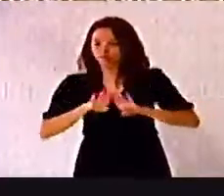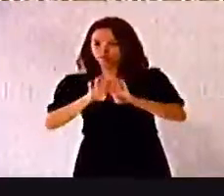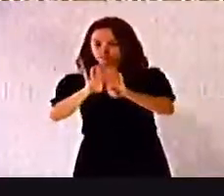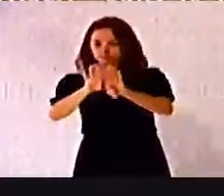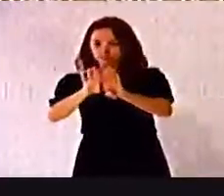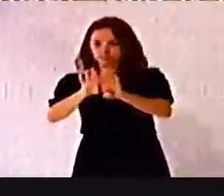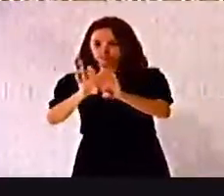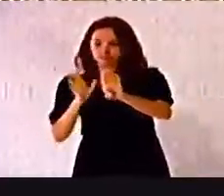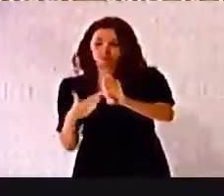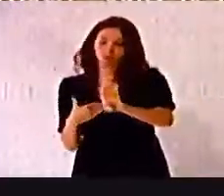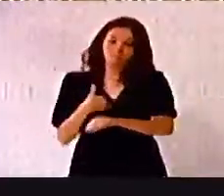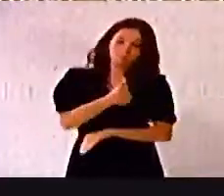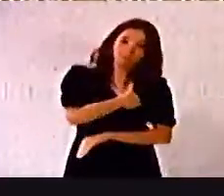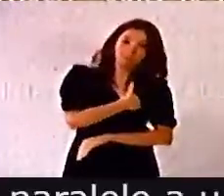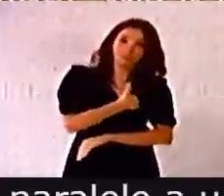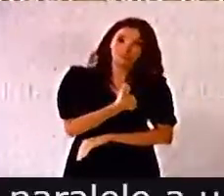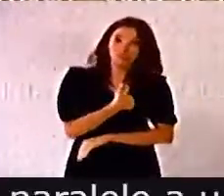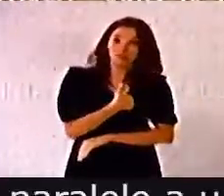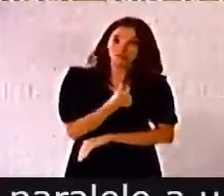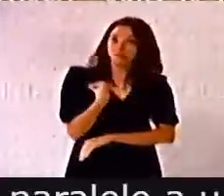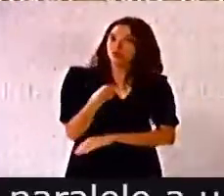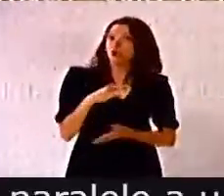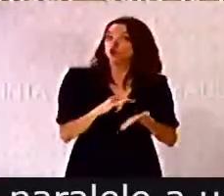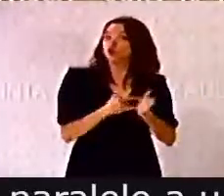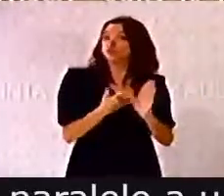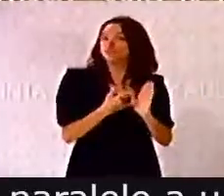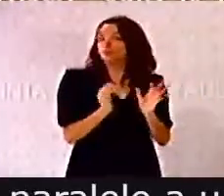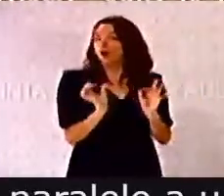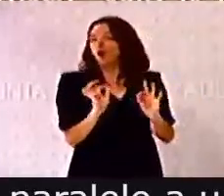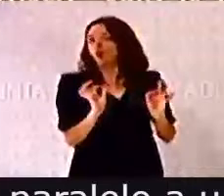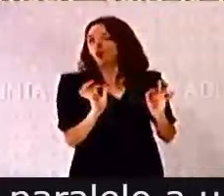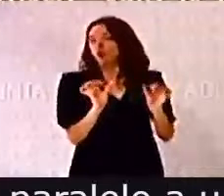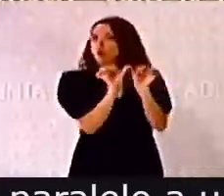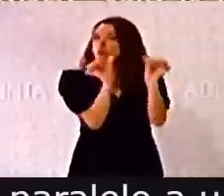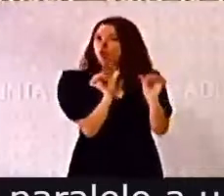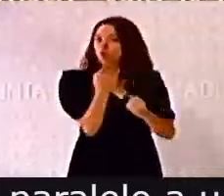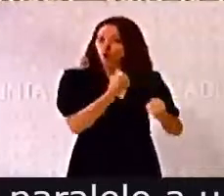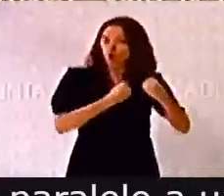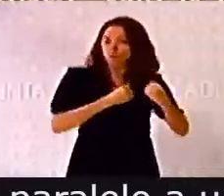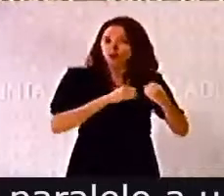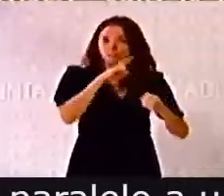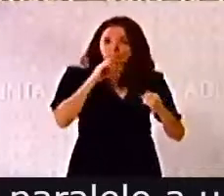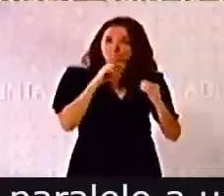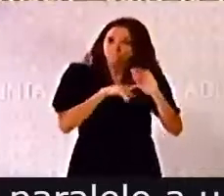sostenimiento del sistema o del modelo de economía que nos hemos